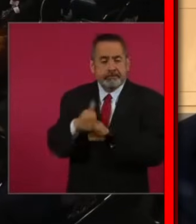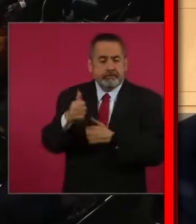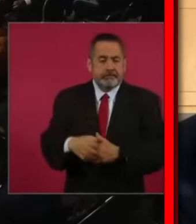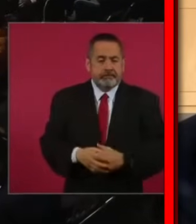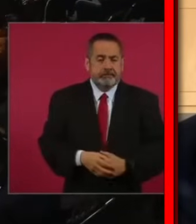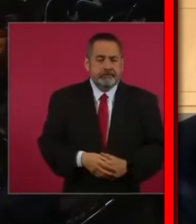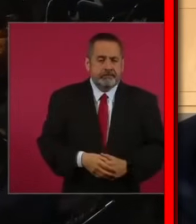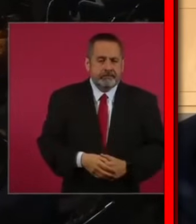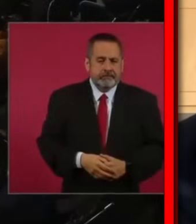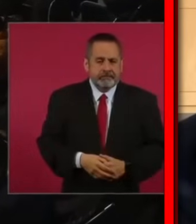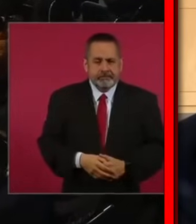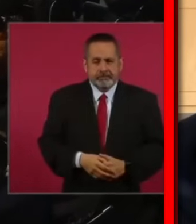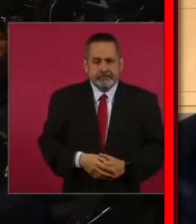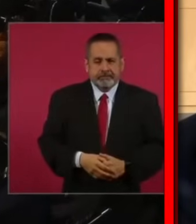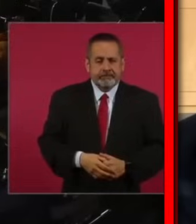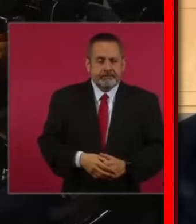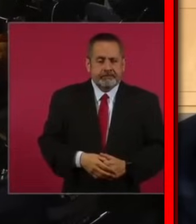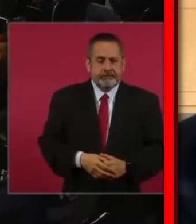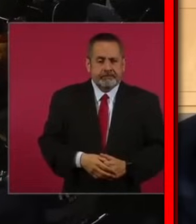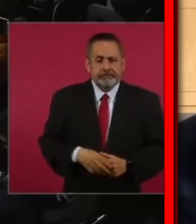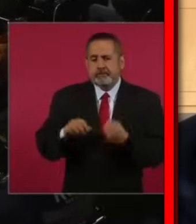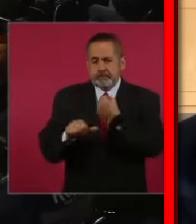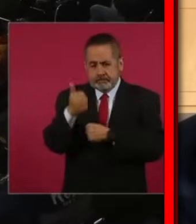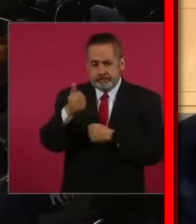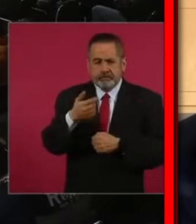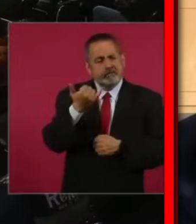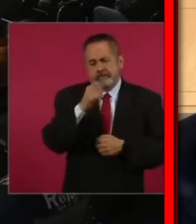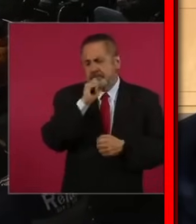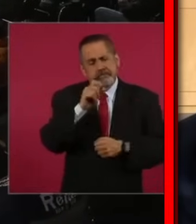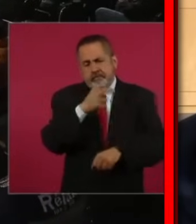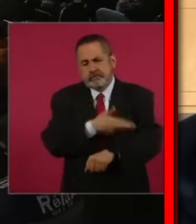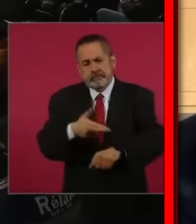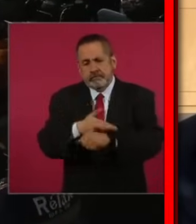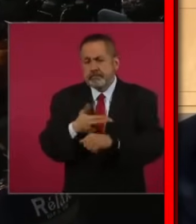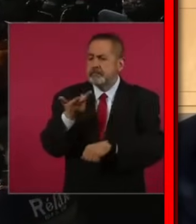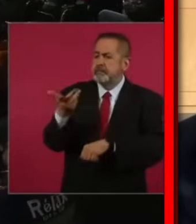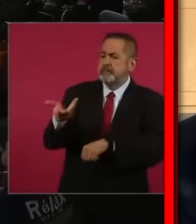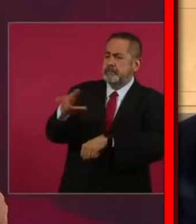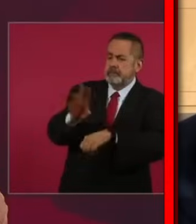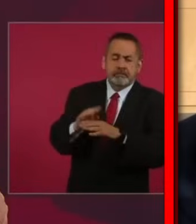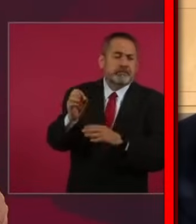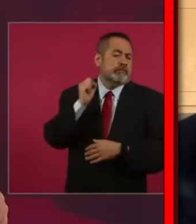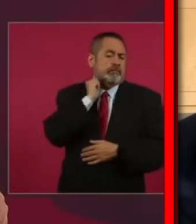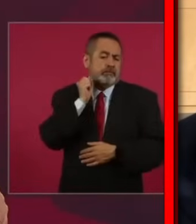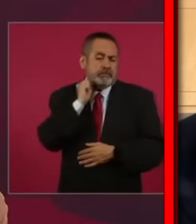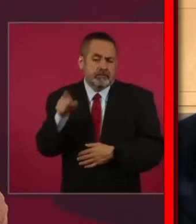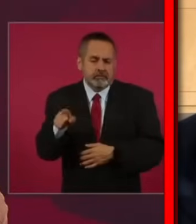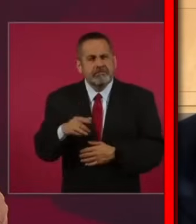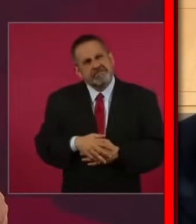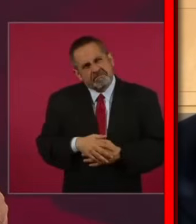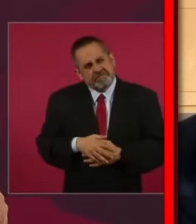son además y se hace una solicitud al senado que no sé si